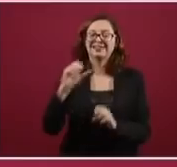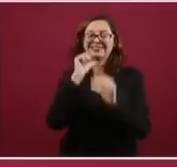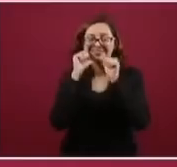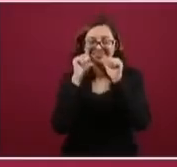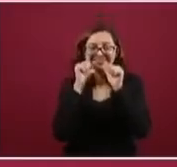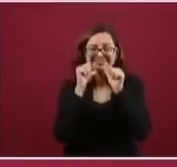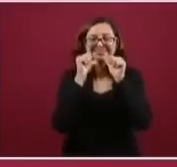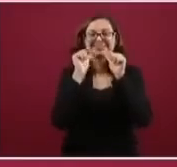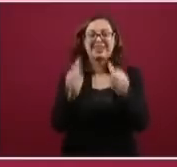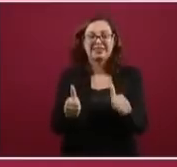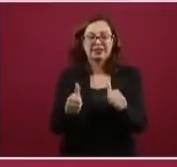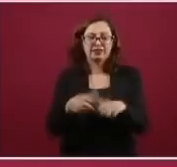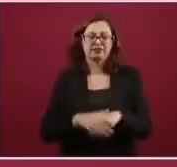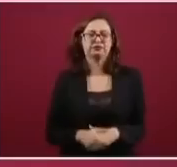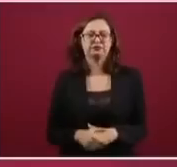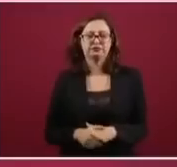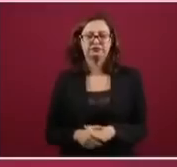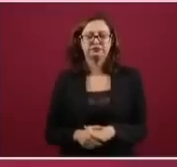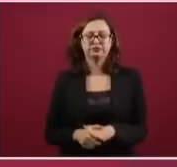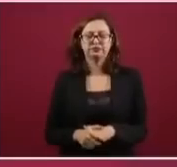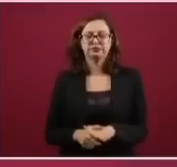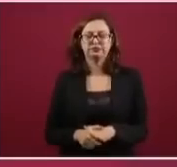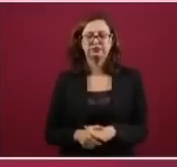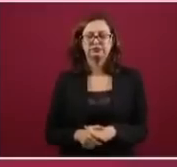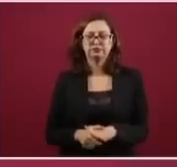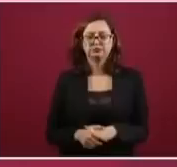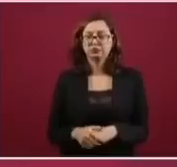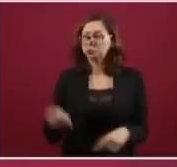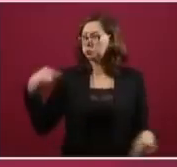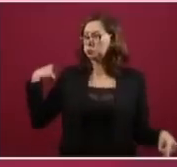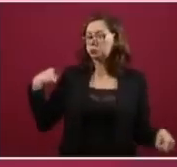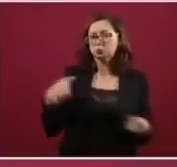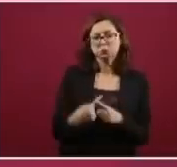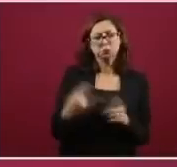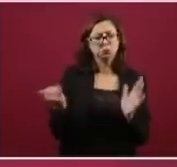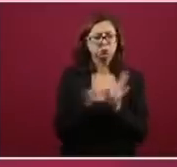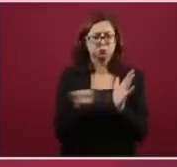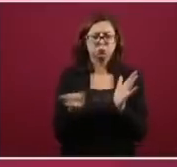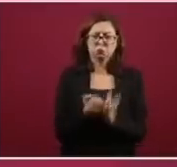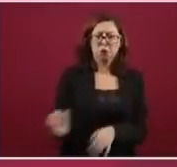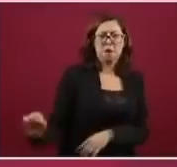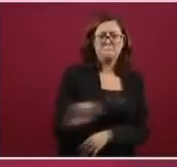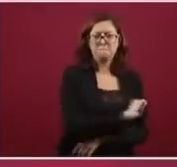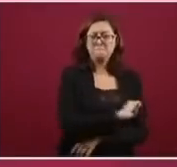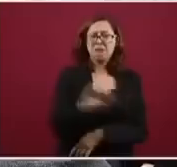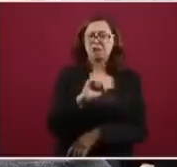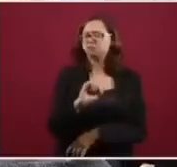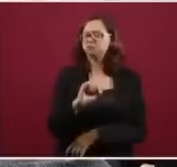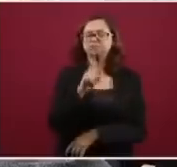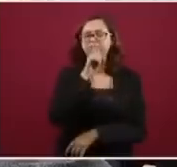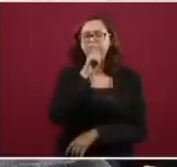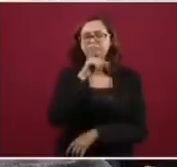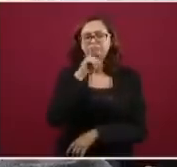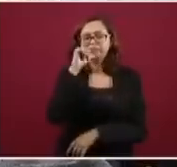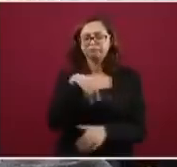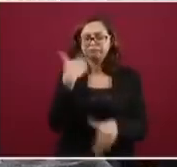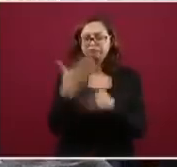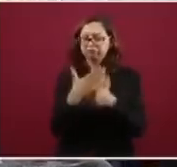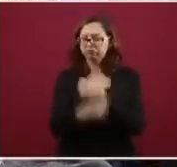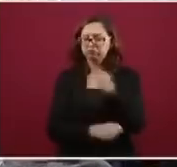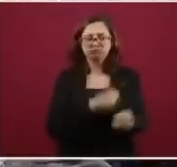en términos reales no han aumentado en este año ni en el que viene